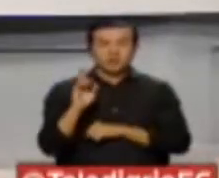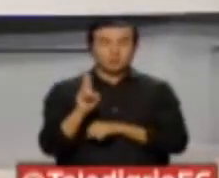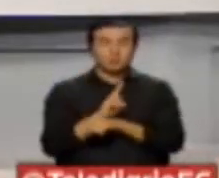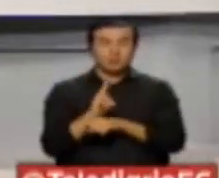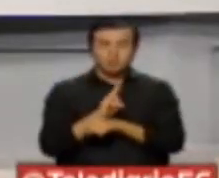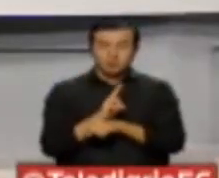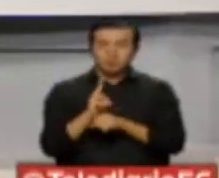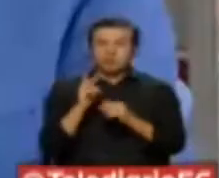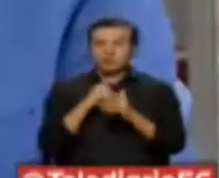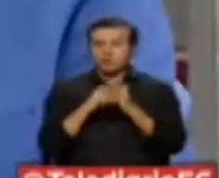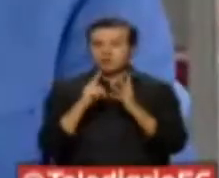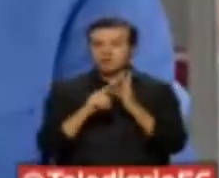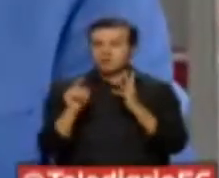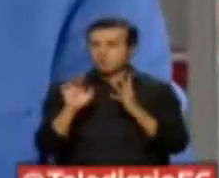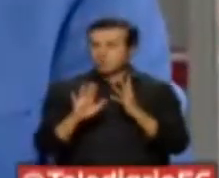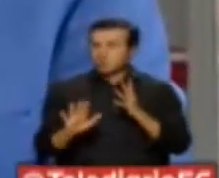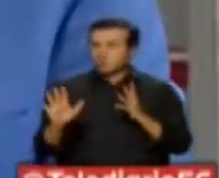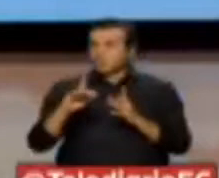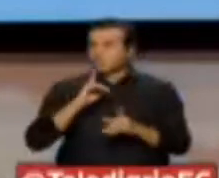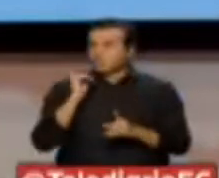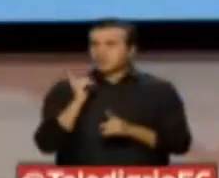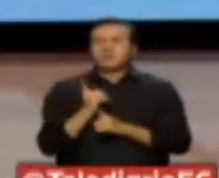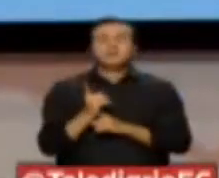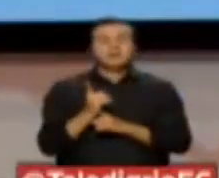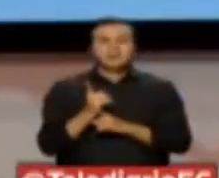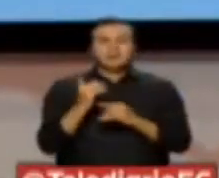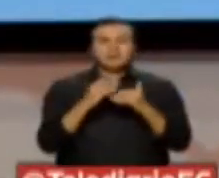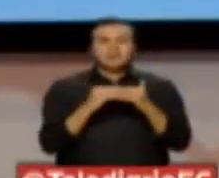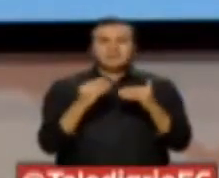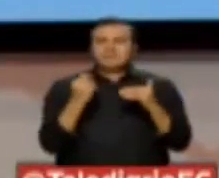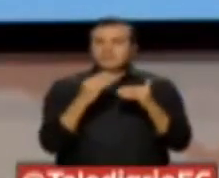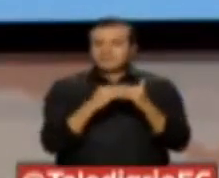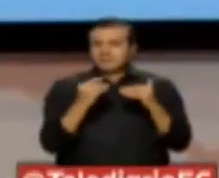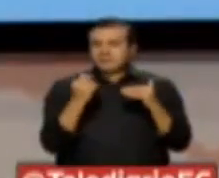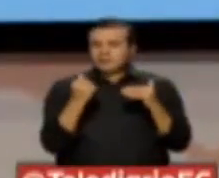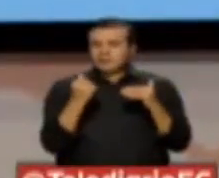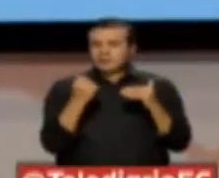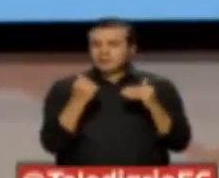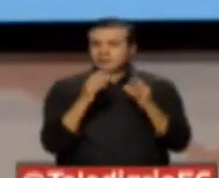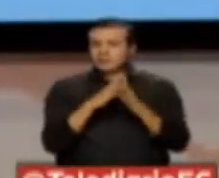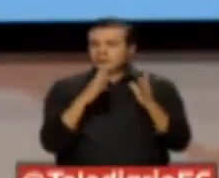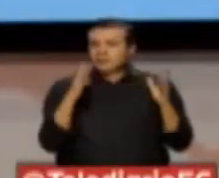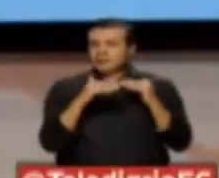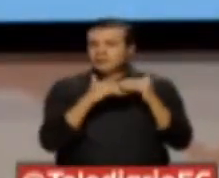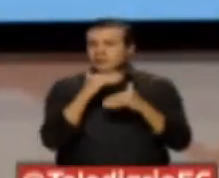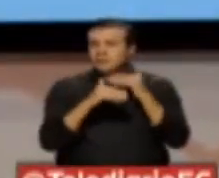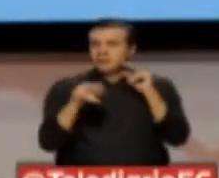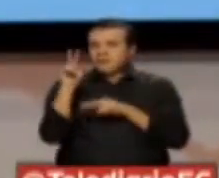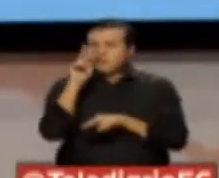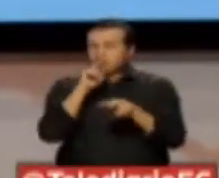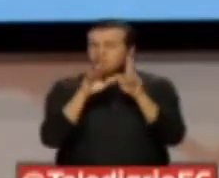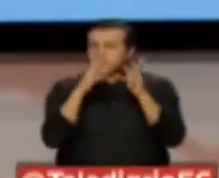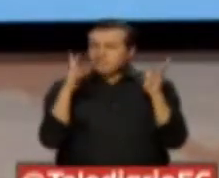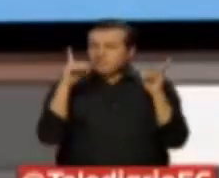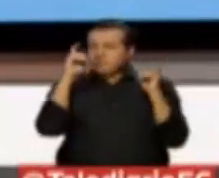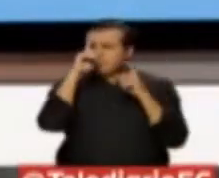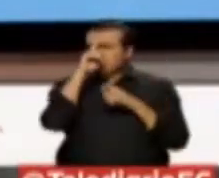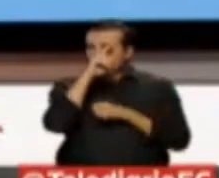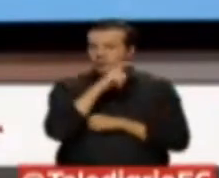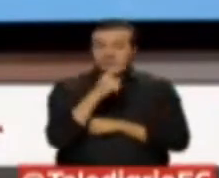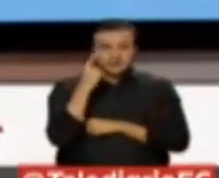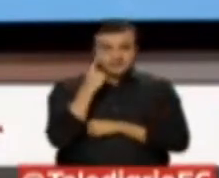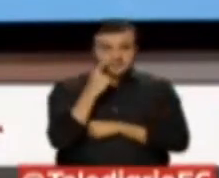uso de la moneda de la divisa norteamericana definitivamente el dólar al ser una moneda dura que no entre procesos devaluatorios es difícil